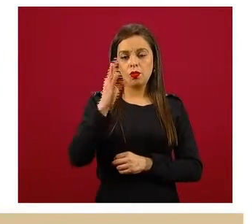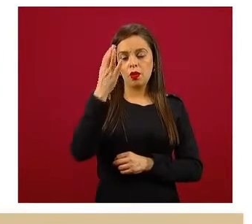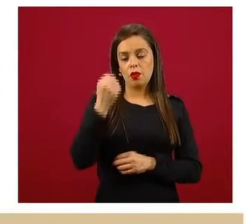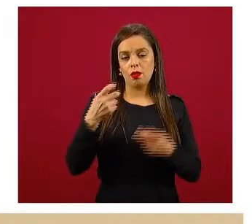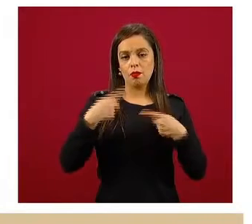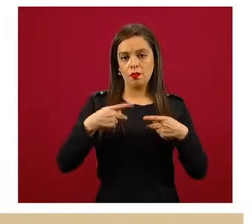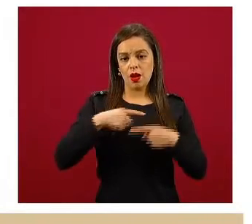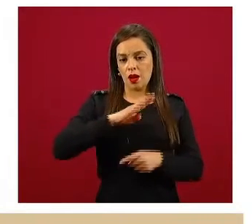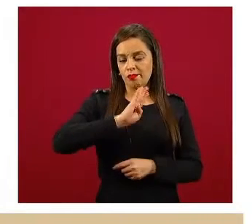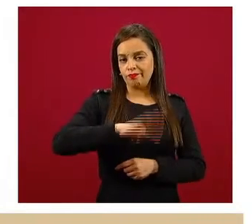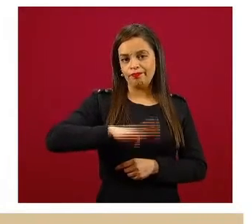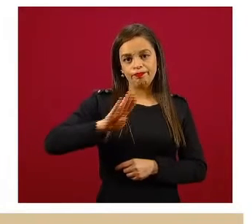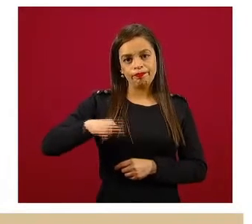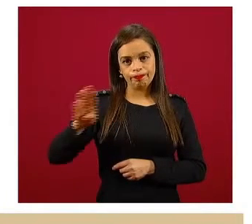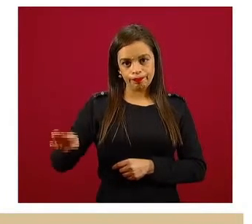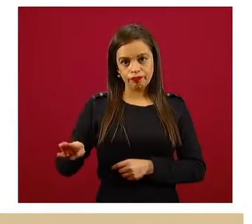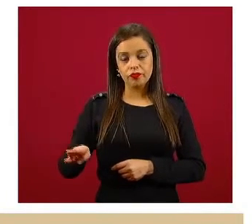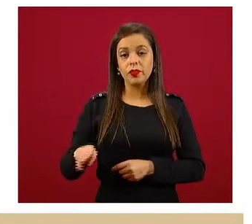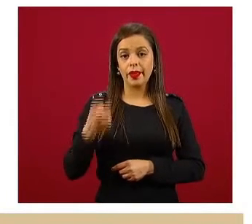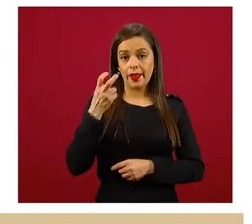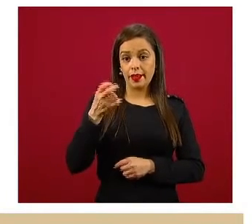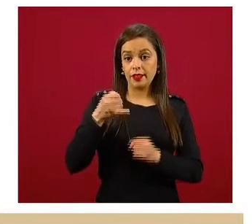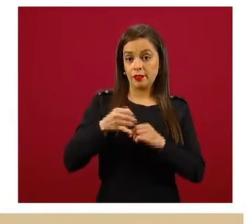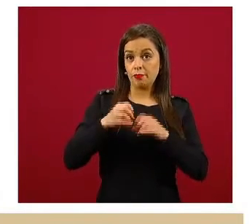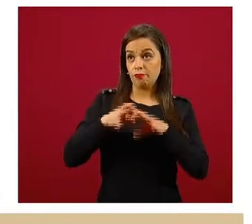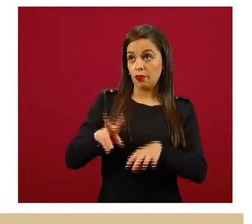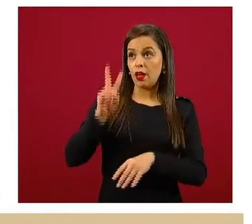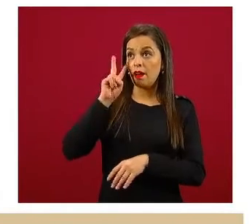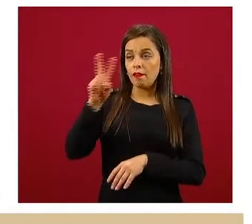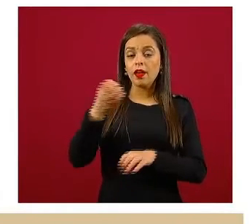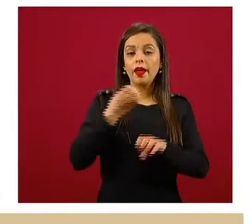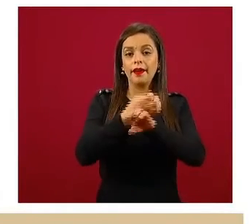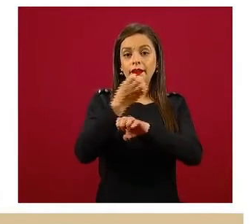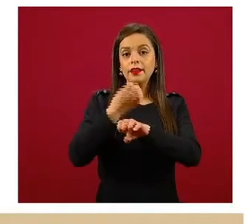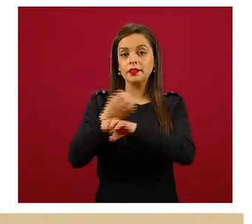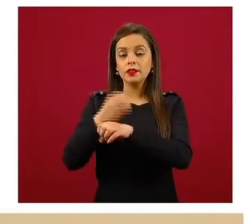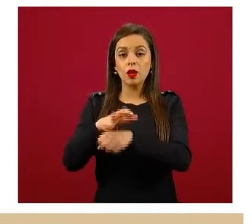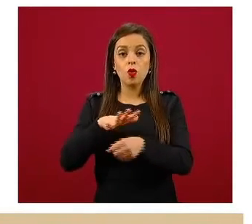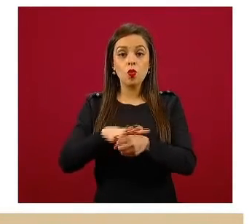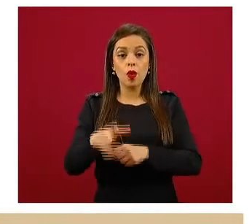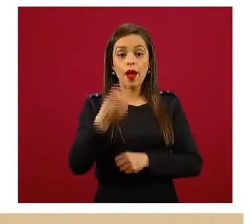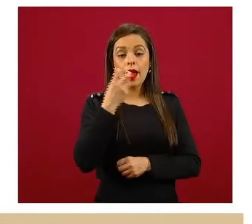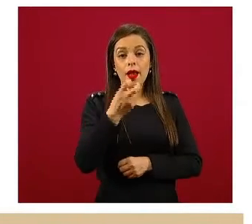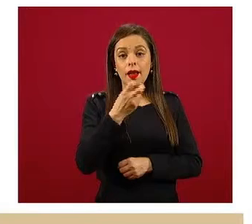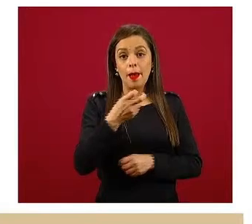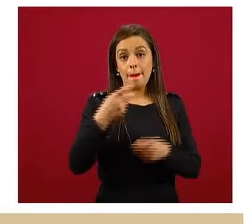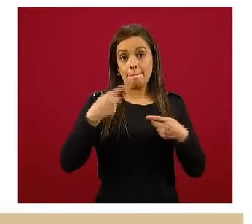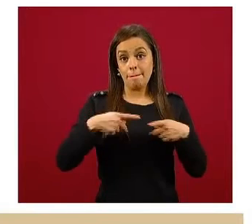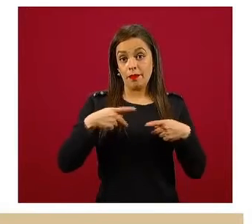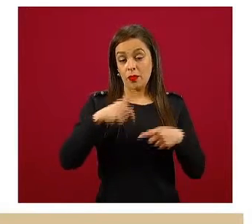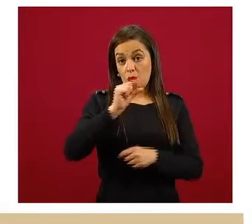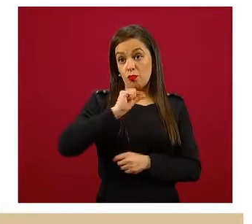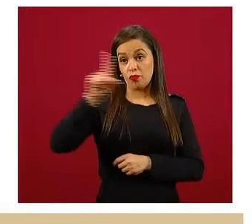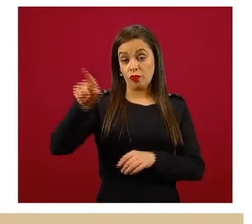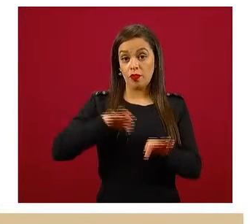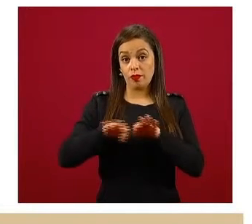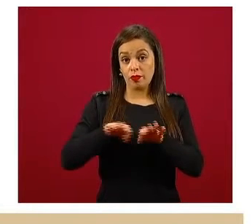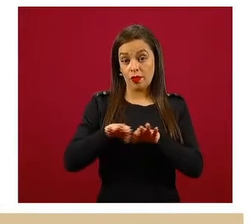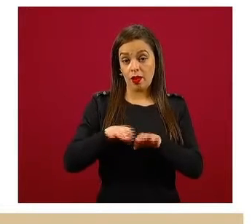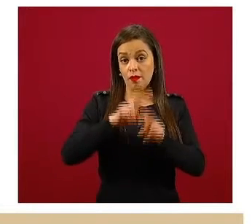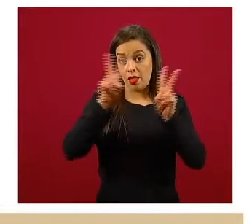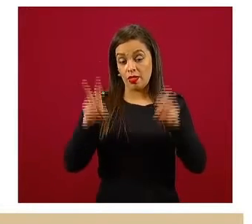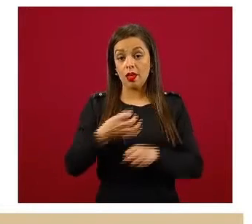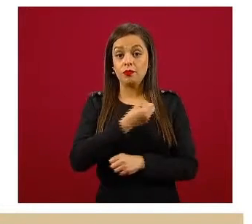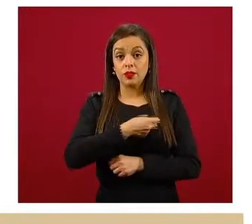ustedes la información para identificar cuáles son las entidades federativas en donde estos profesionales de la salud se encontraban